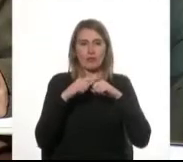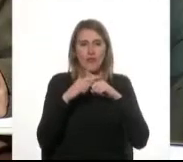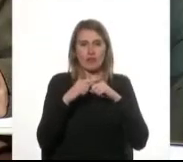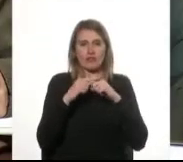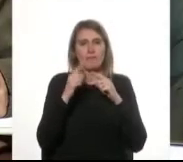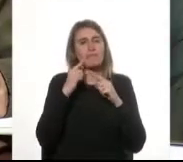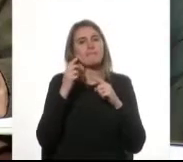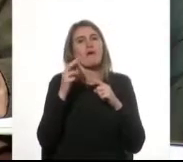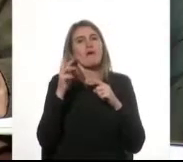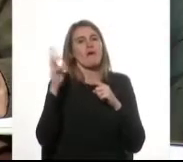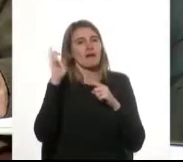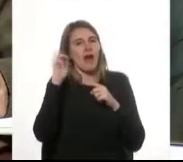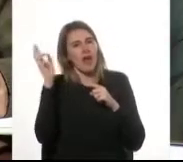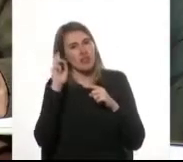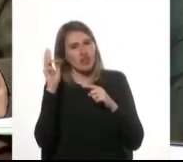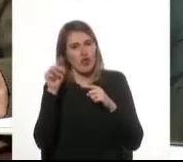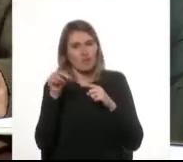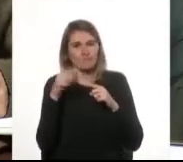radio.